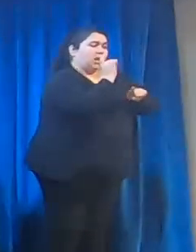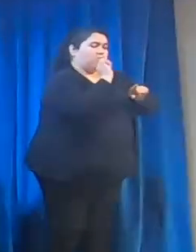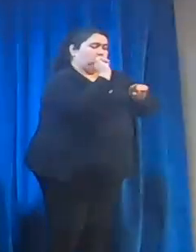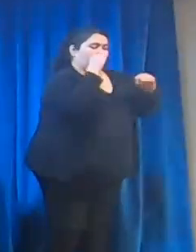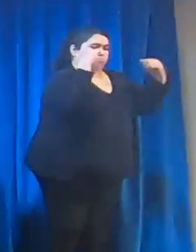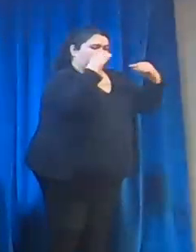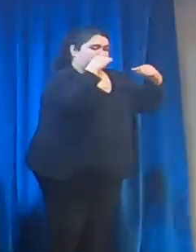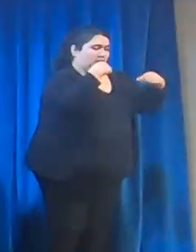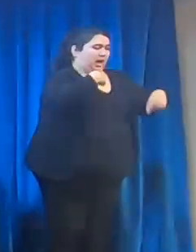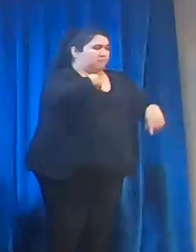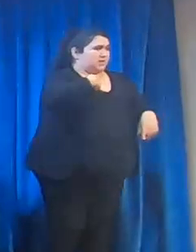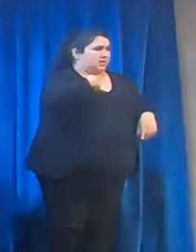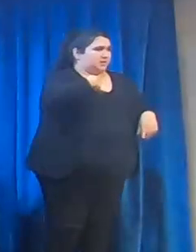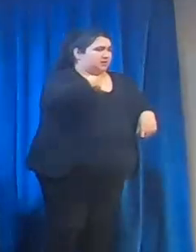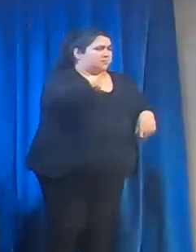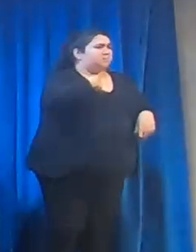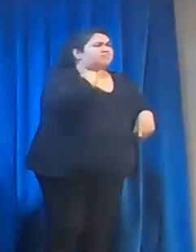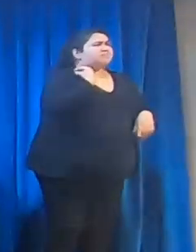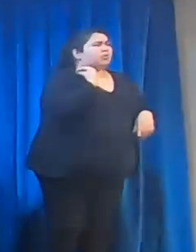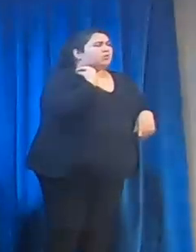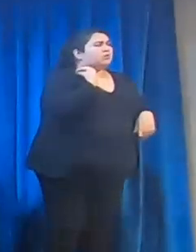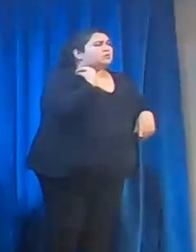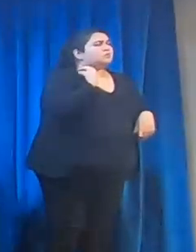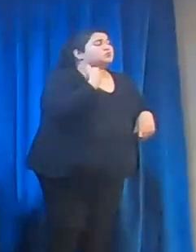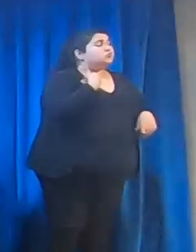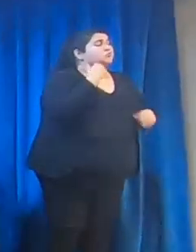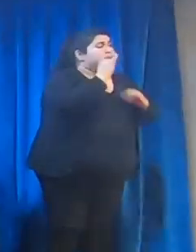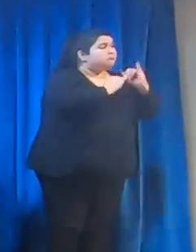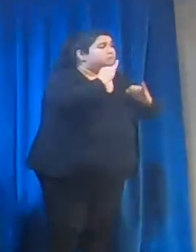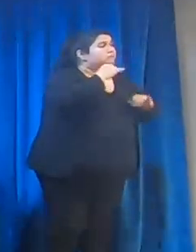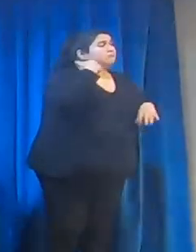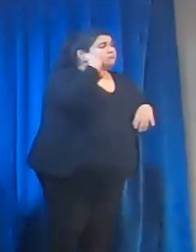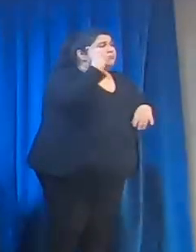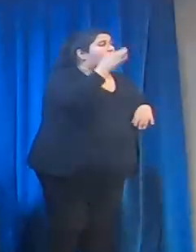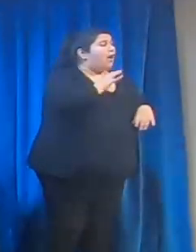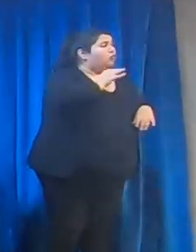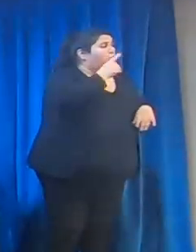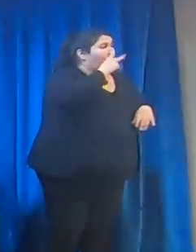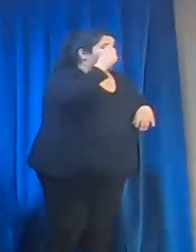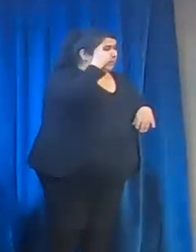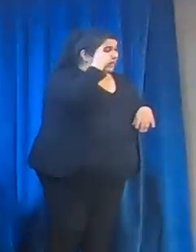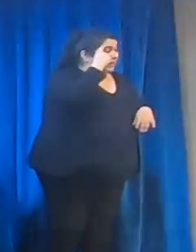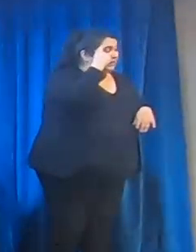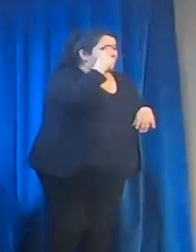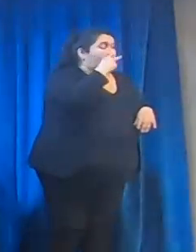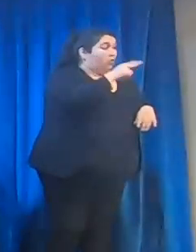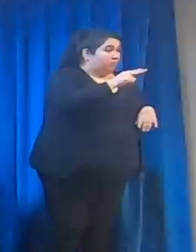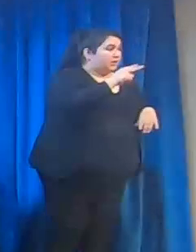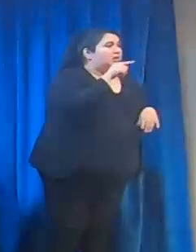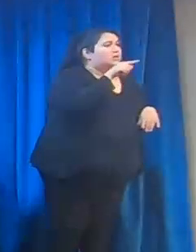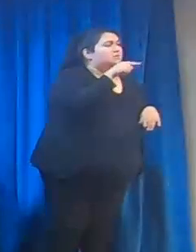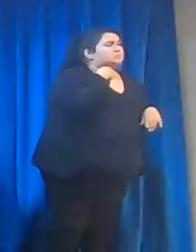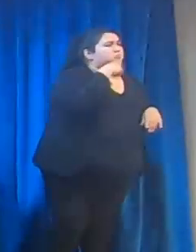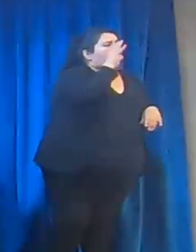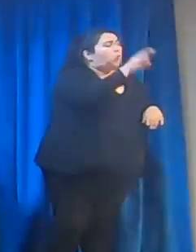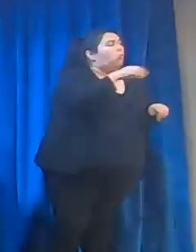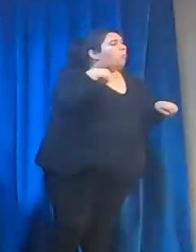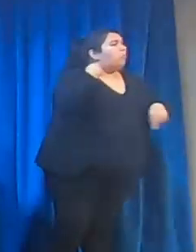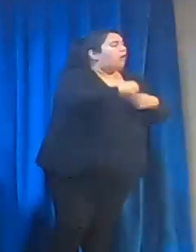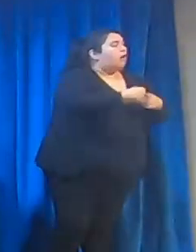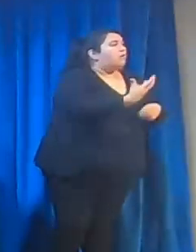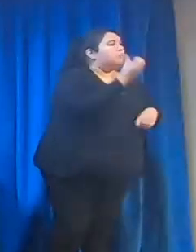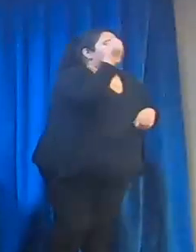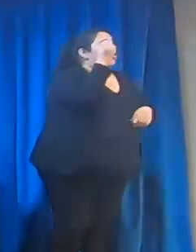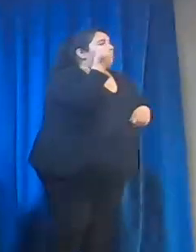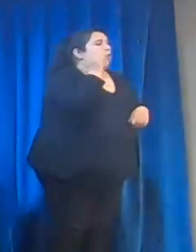la instalé. Porque cuando yo empecé a hablar de bullying en el año 2000, no me imaginé que después iba a usar la palabra bullying